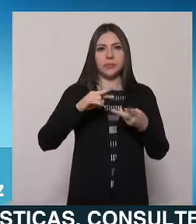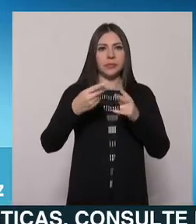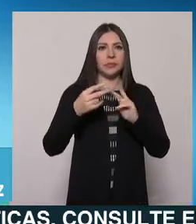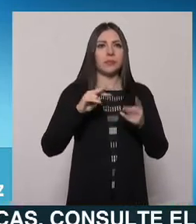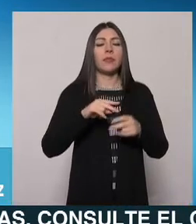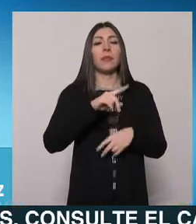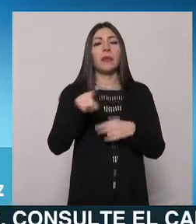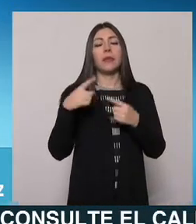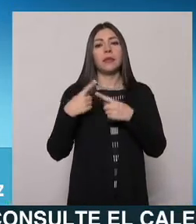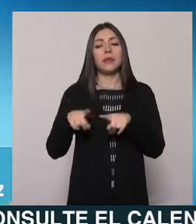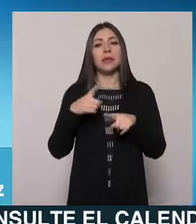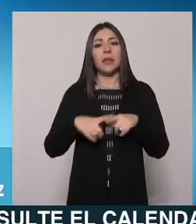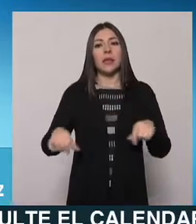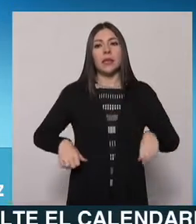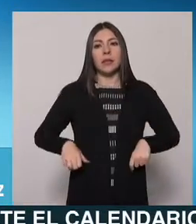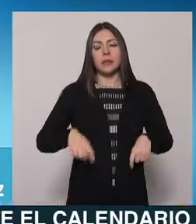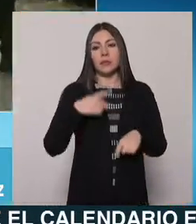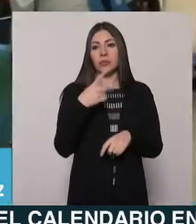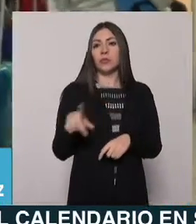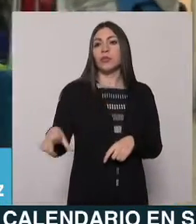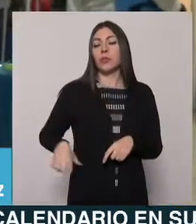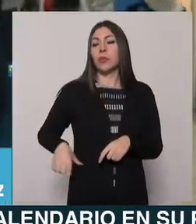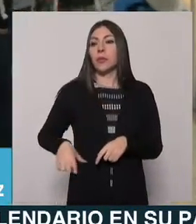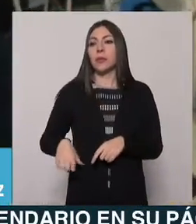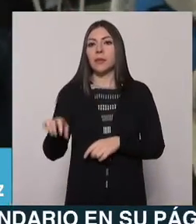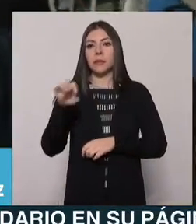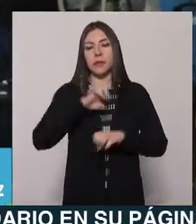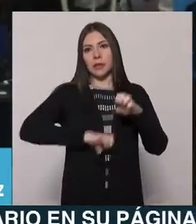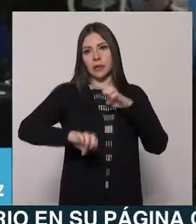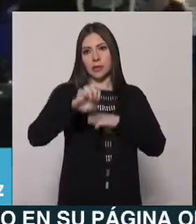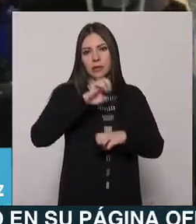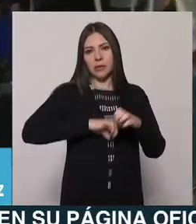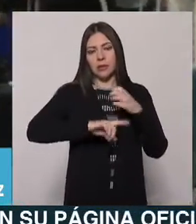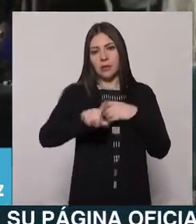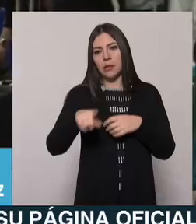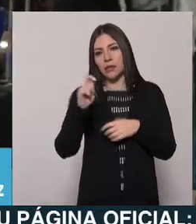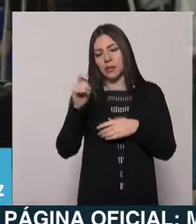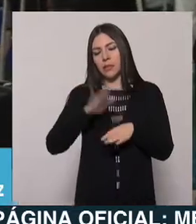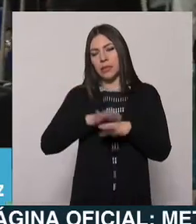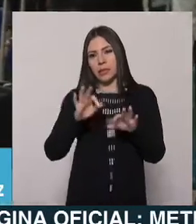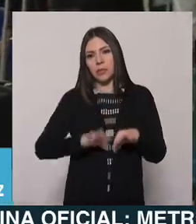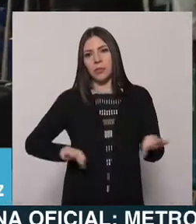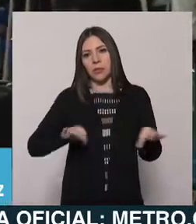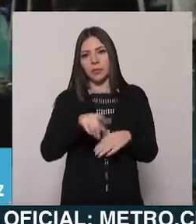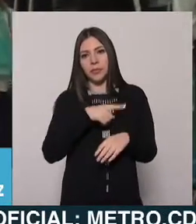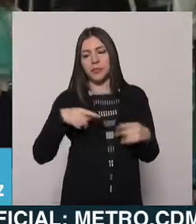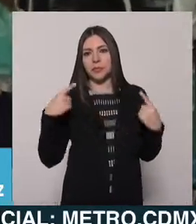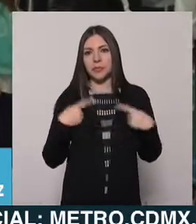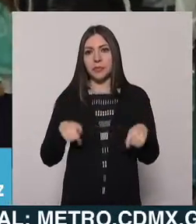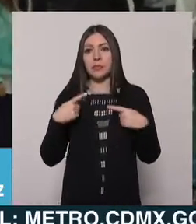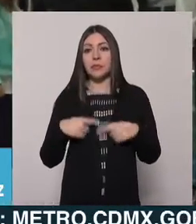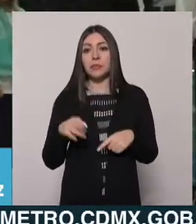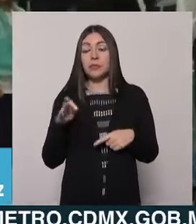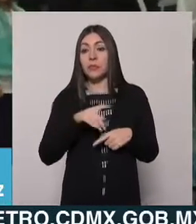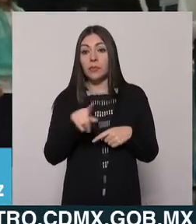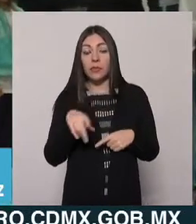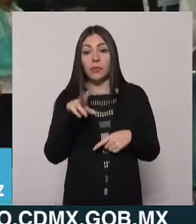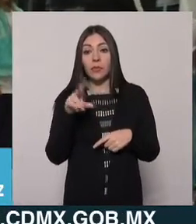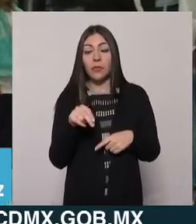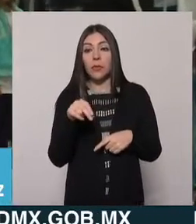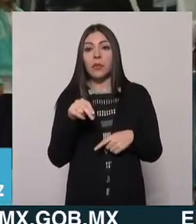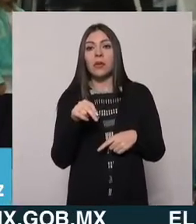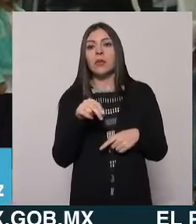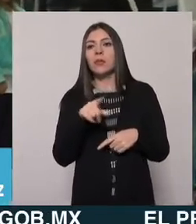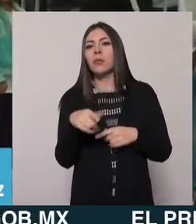través de toda la actividad de las autoridades consulares resulta fundamental para nosotros, porque sin ellos, para